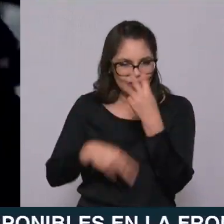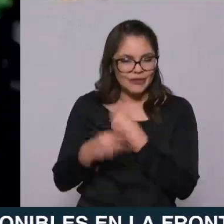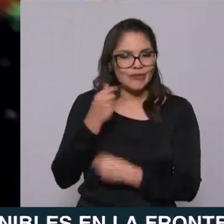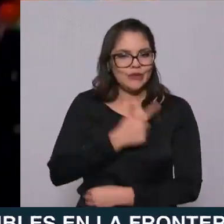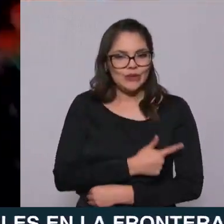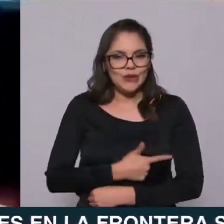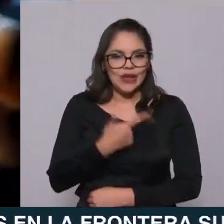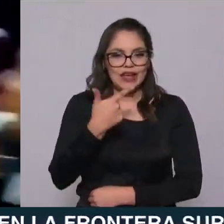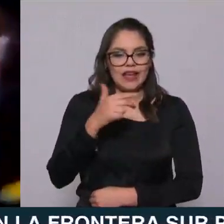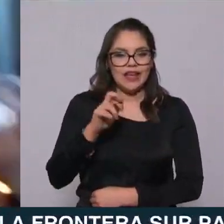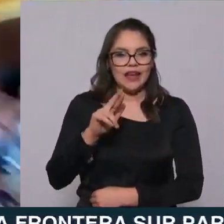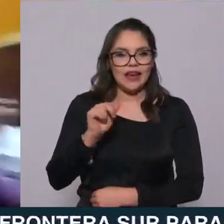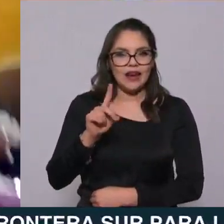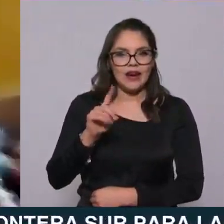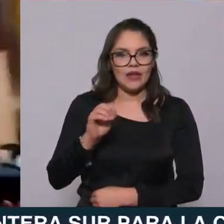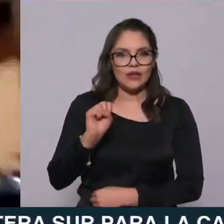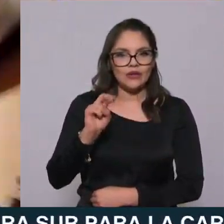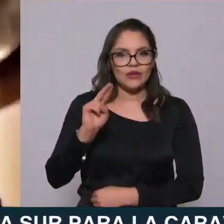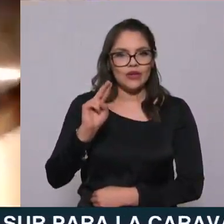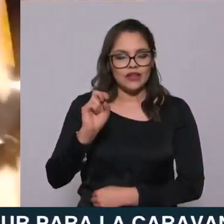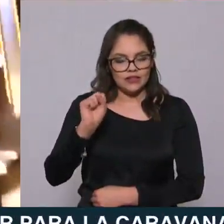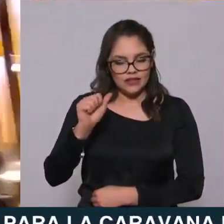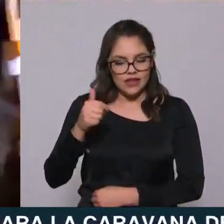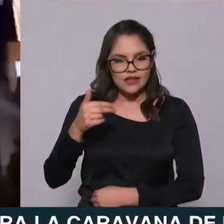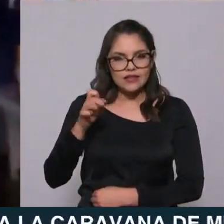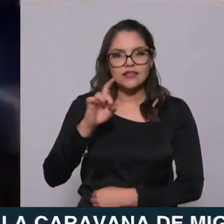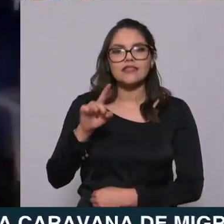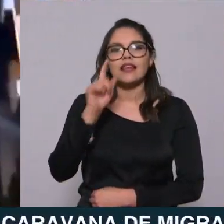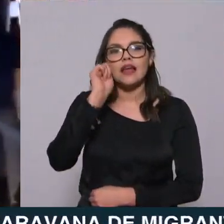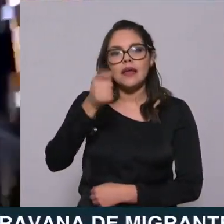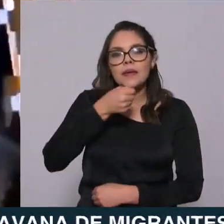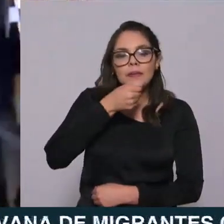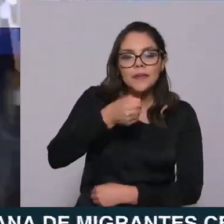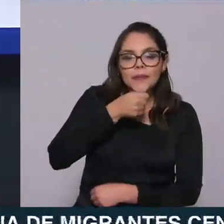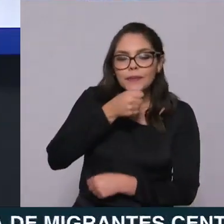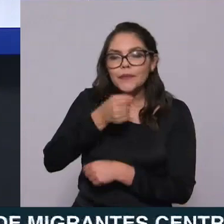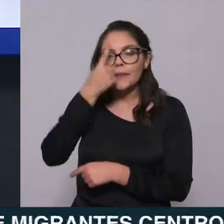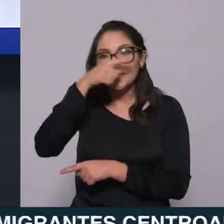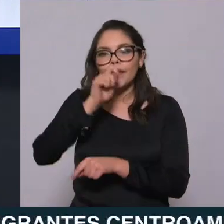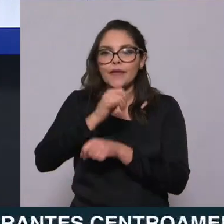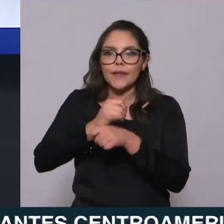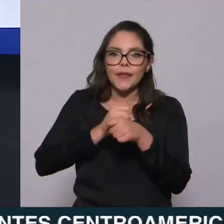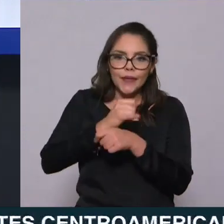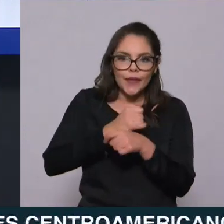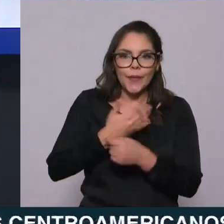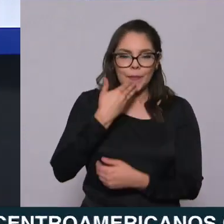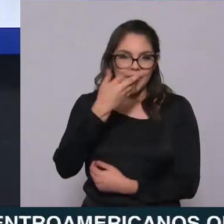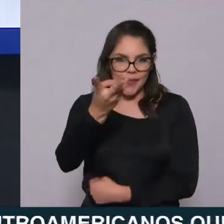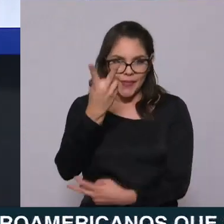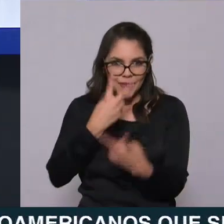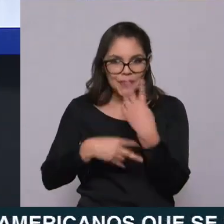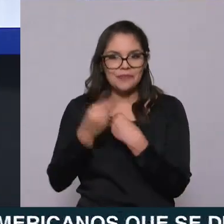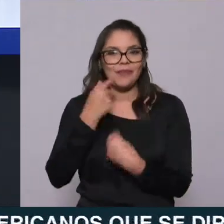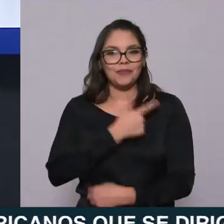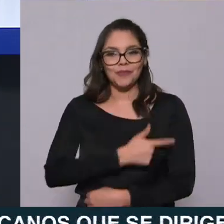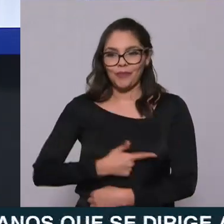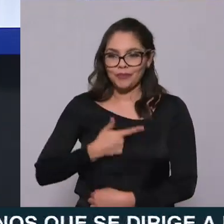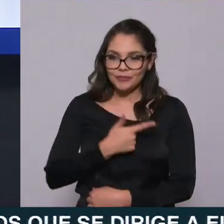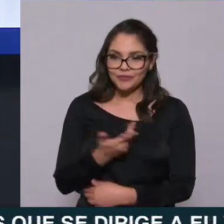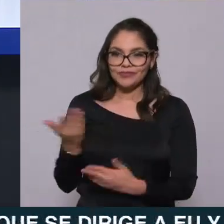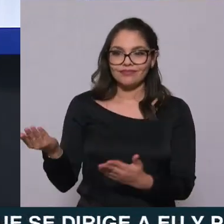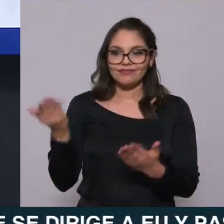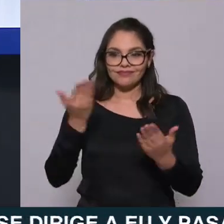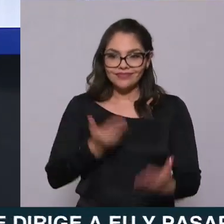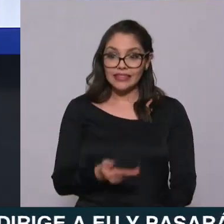a Gerardo Sánchez Guadarrama. Él es periodista de investigación. Gerardo, bienvenido a Capital 21. Un gusto recibirte. Un tema